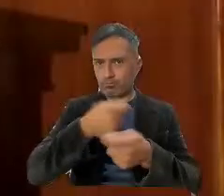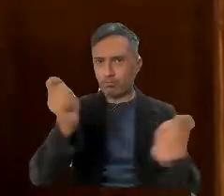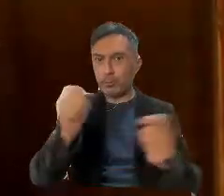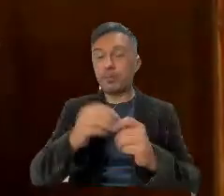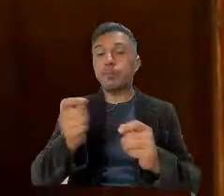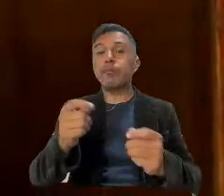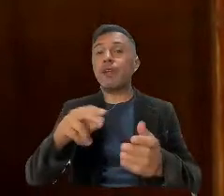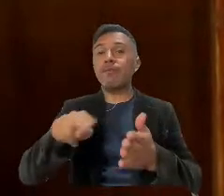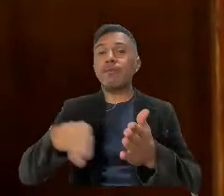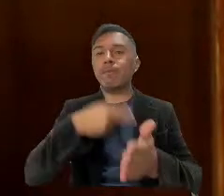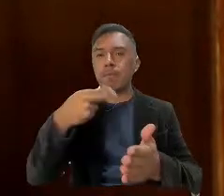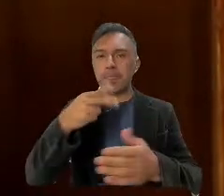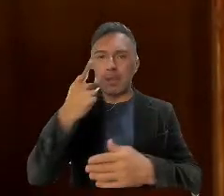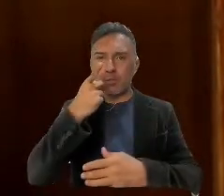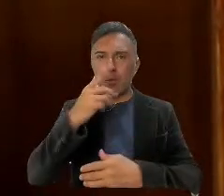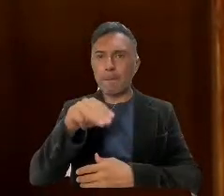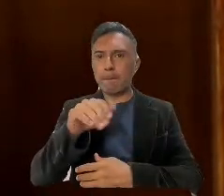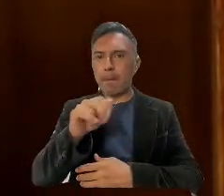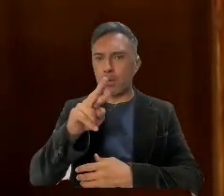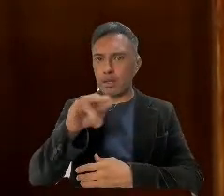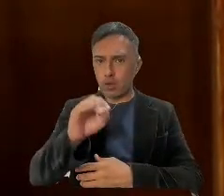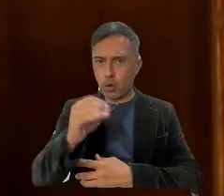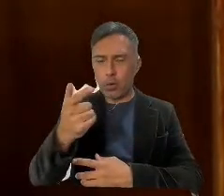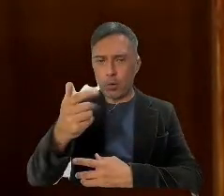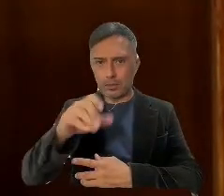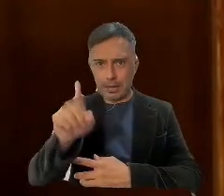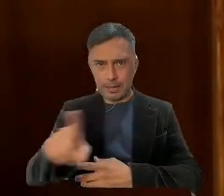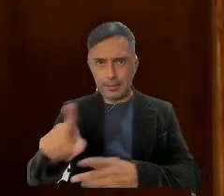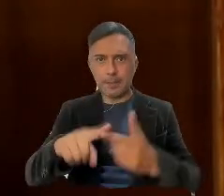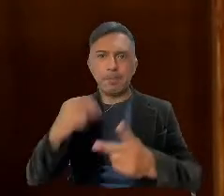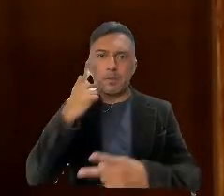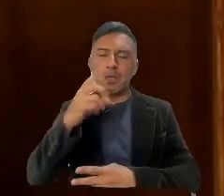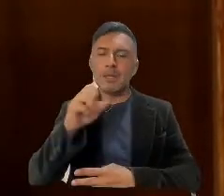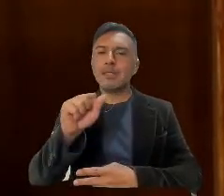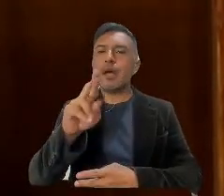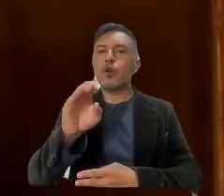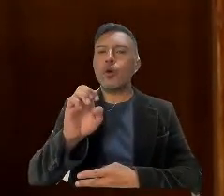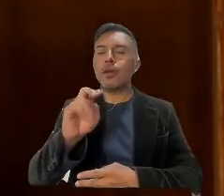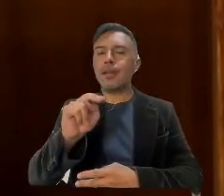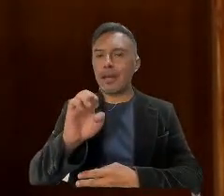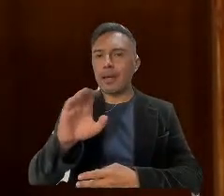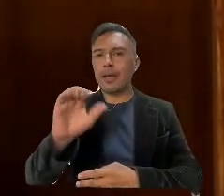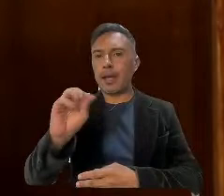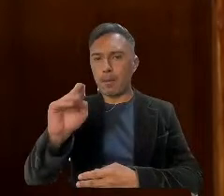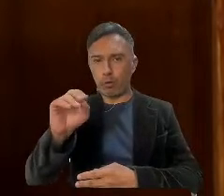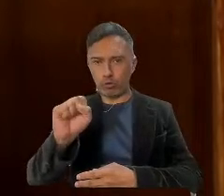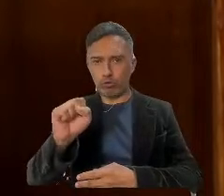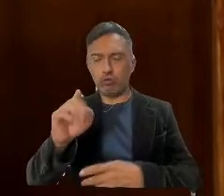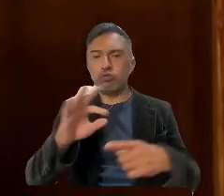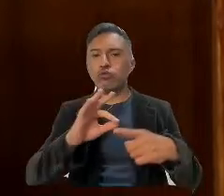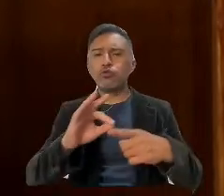diputado Maurilio Hernández González, diputado Abraham Saroni Campos, en representación del Grupo